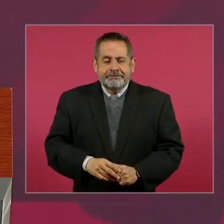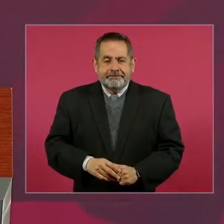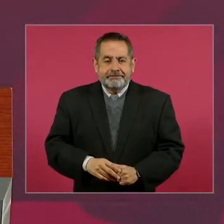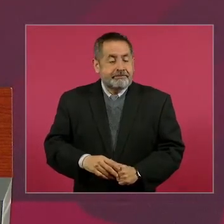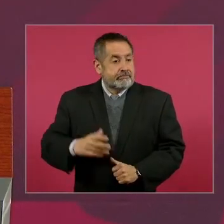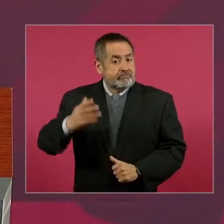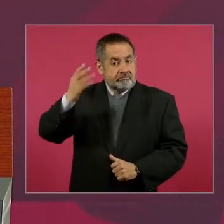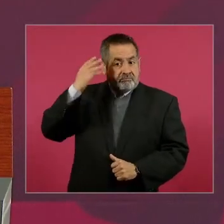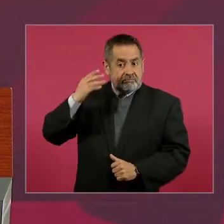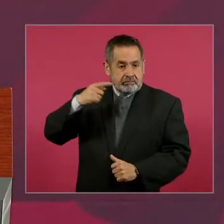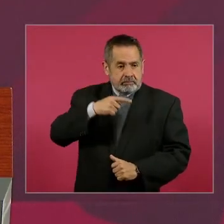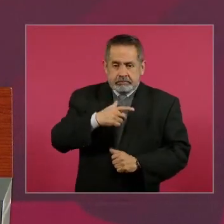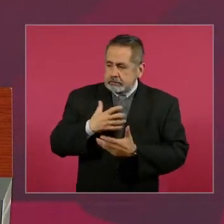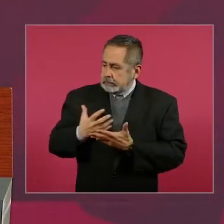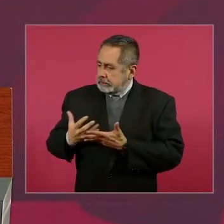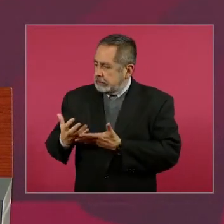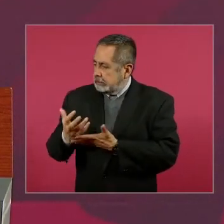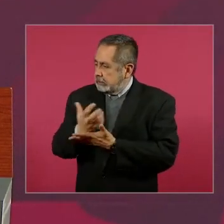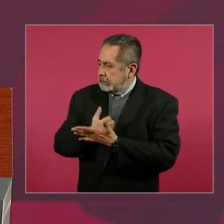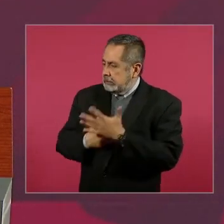se servían con la cuchara grande.